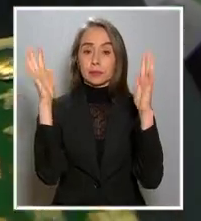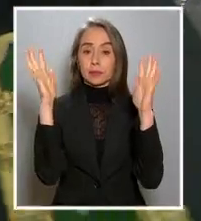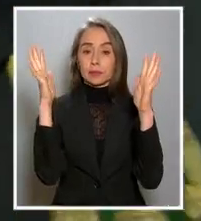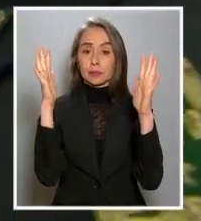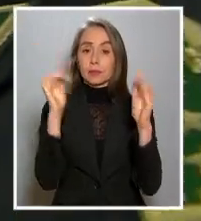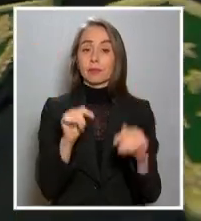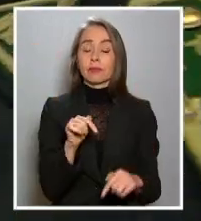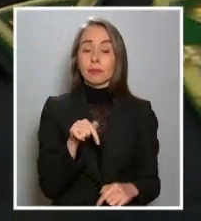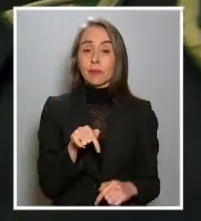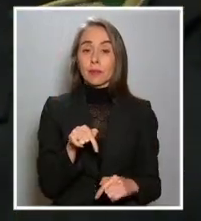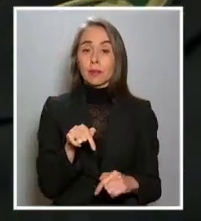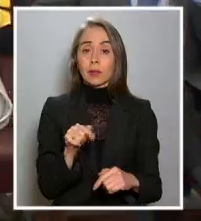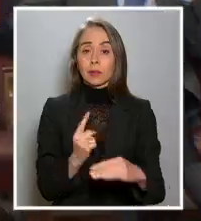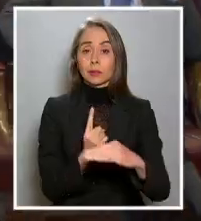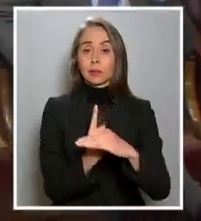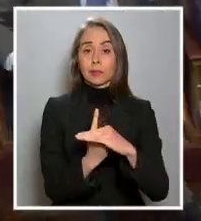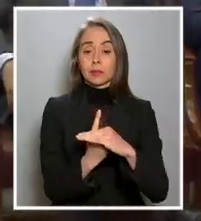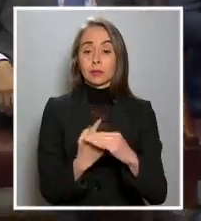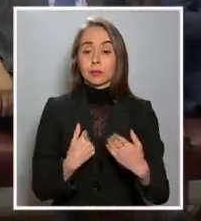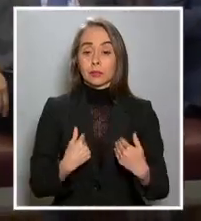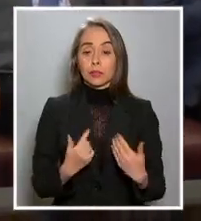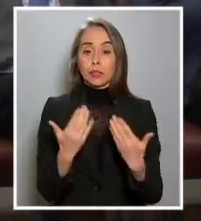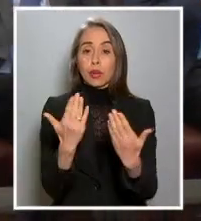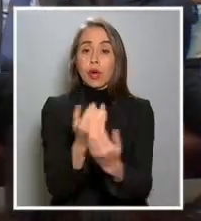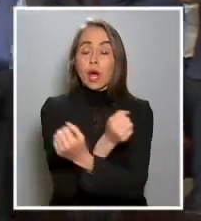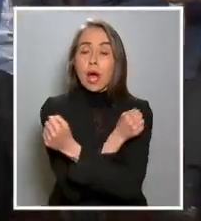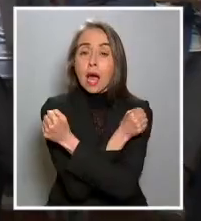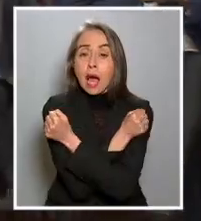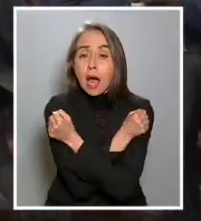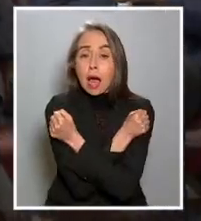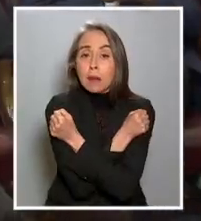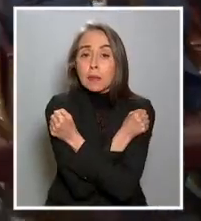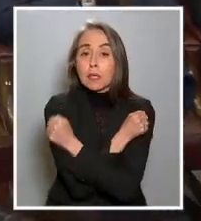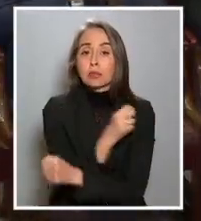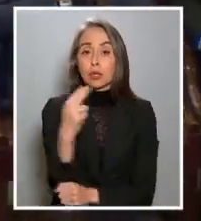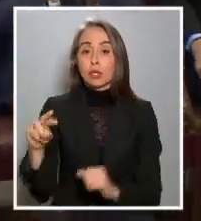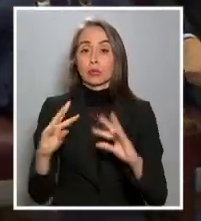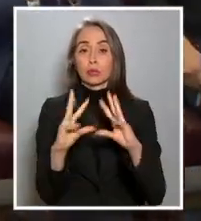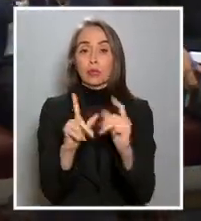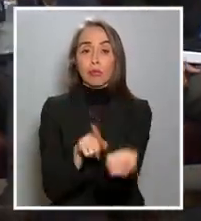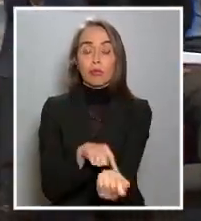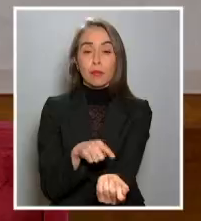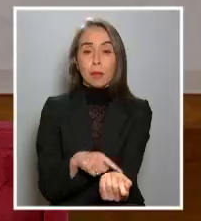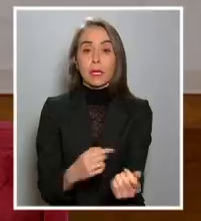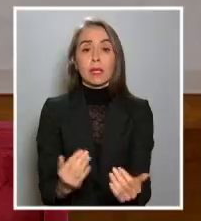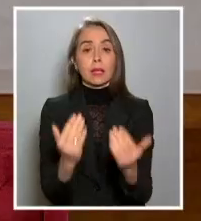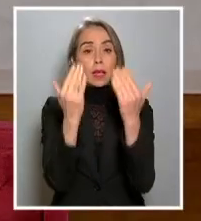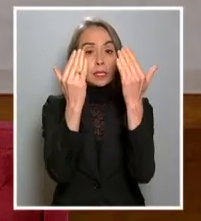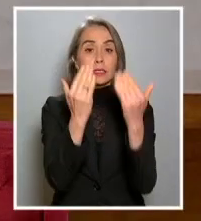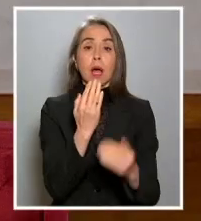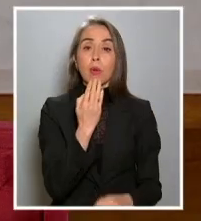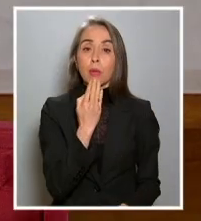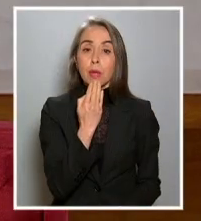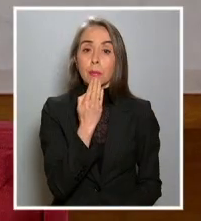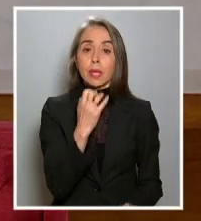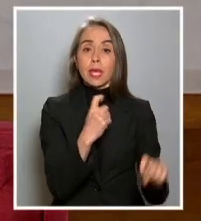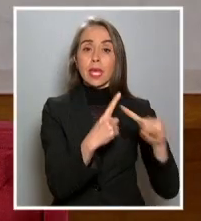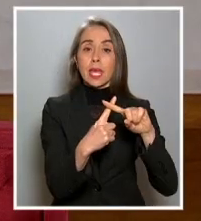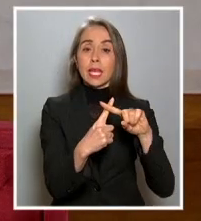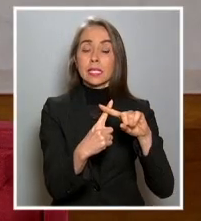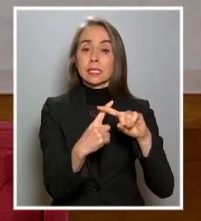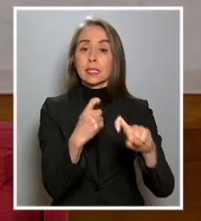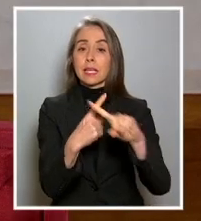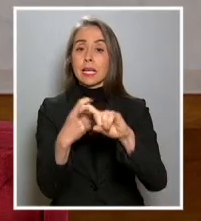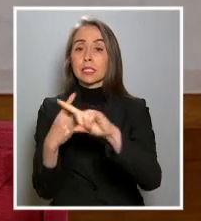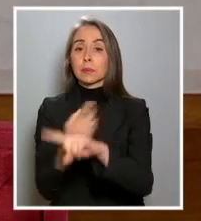Desde aquí envío un gran abrazo a su familia. Saludo también a los expresidentes